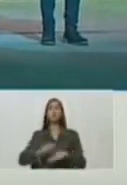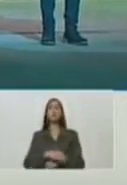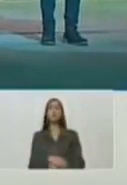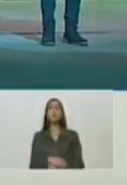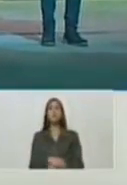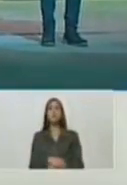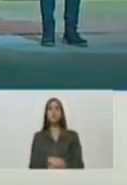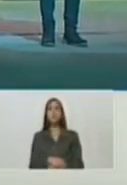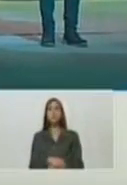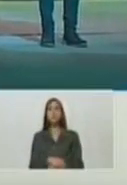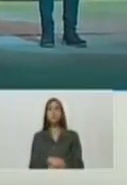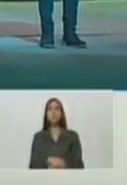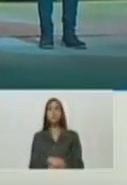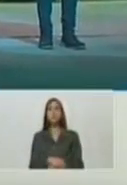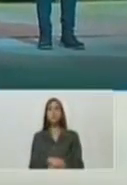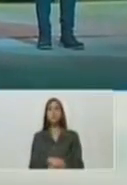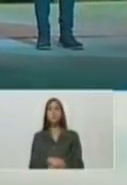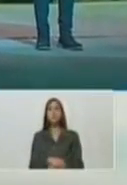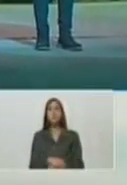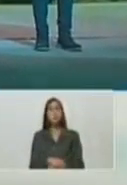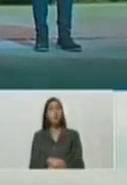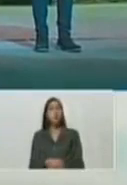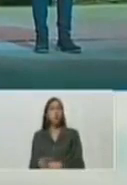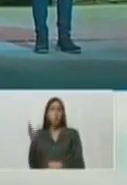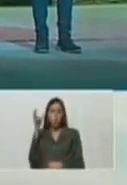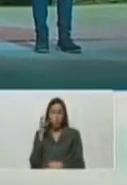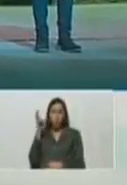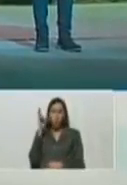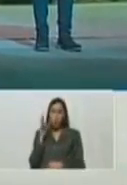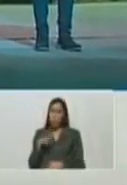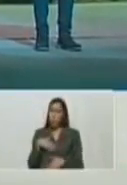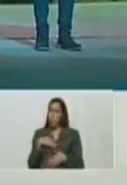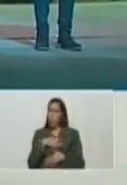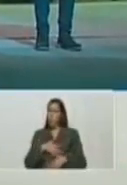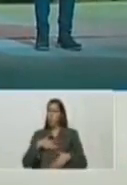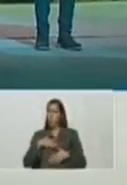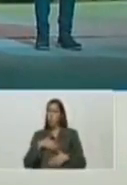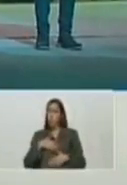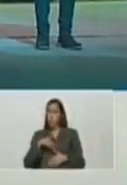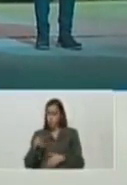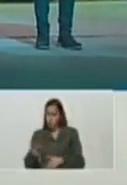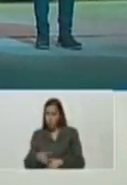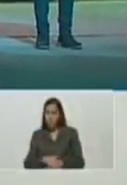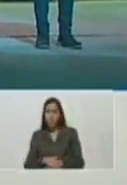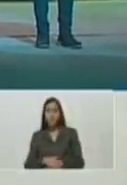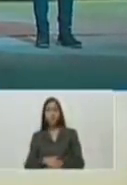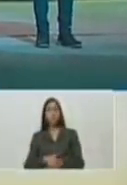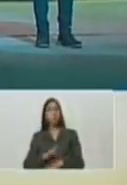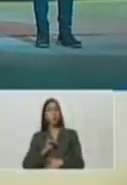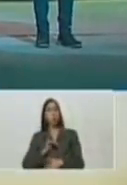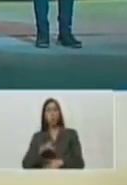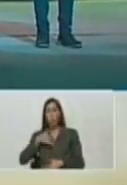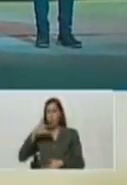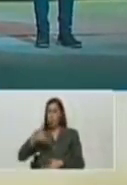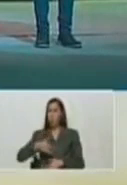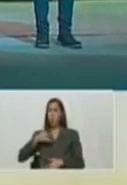y a todas. Juan Simón, hemos escuchado, nos has emocionado muchísimo, chicos, muchísimo.